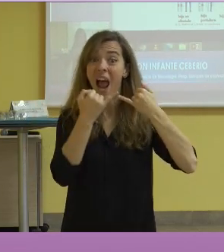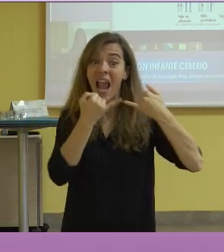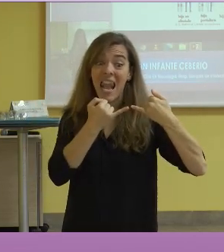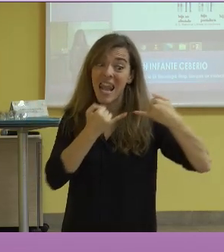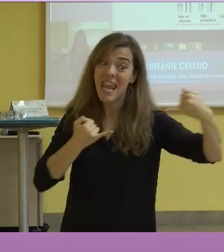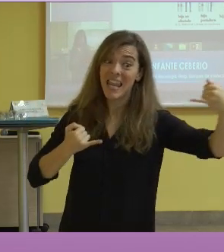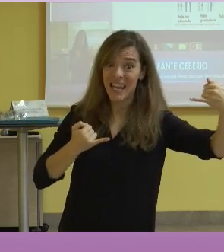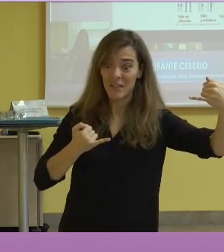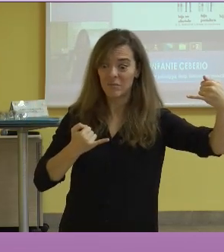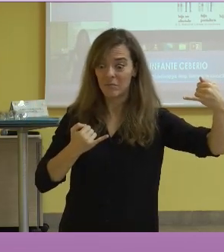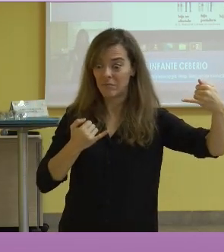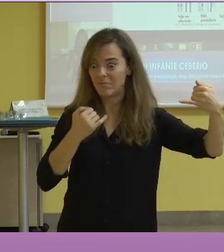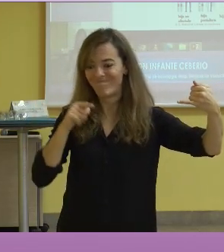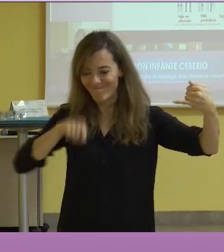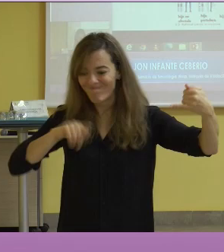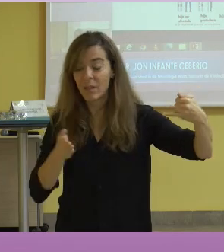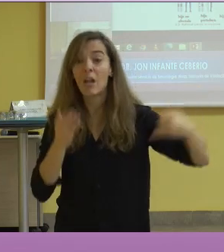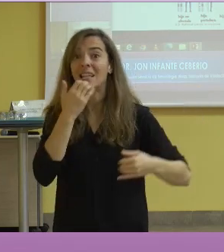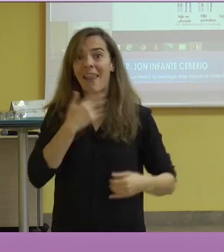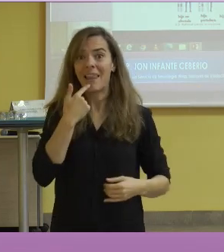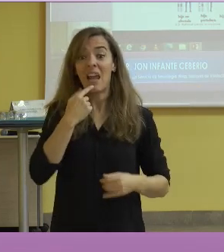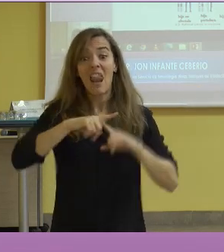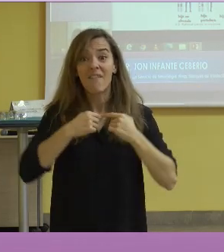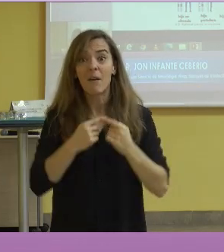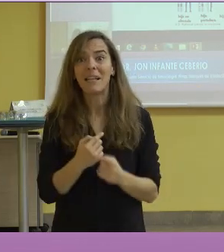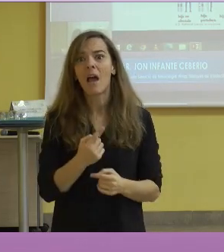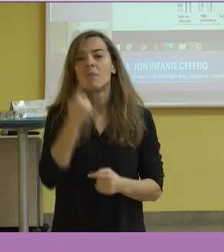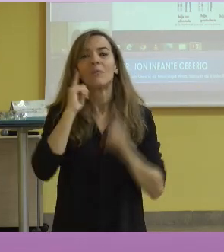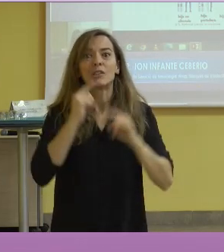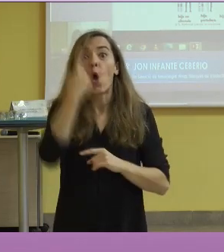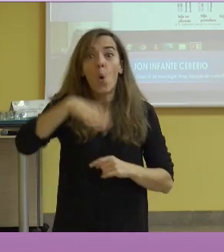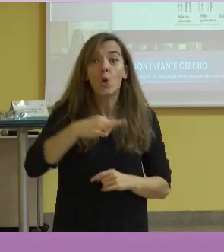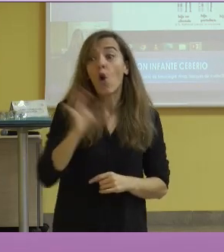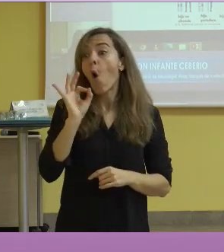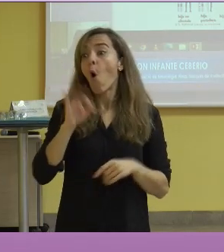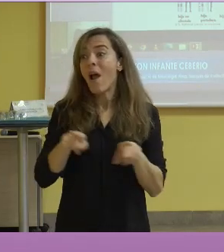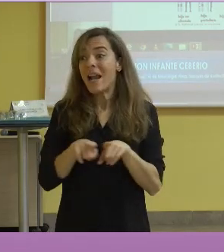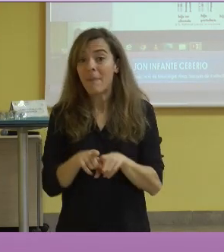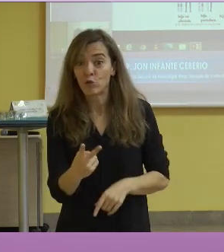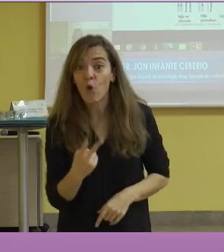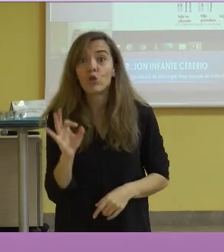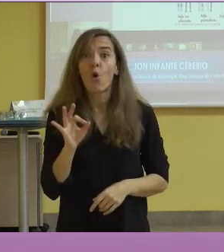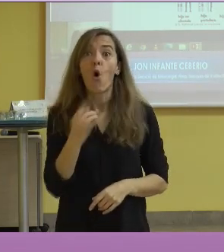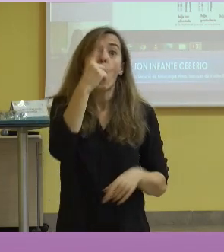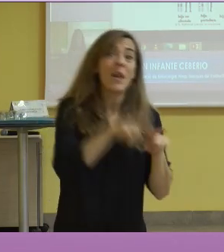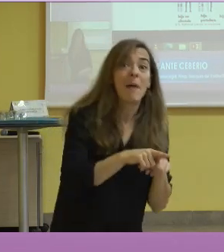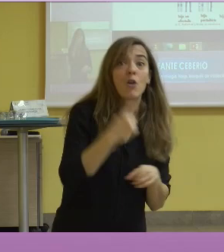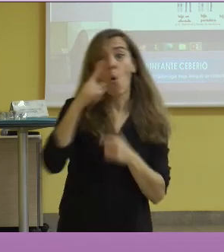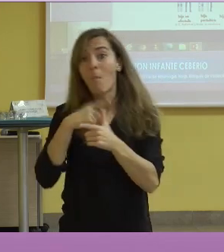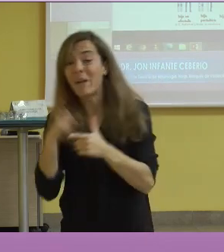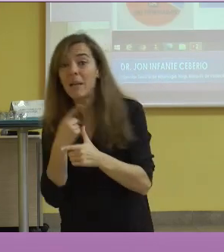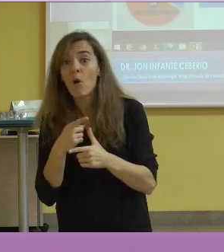un único caso en la familia o que haya dos hermanos afectos o dos hermanos y un primo en esa misma línea